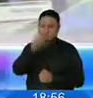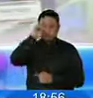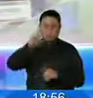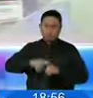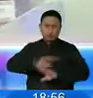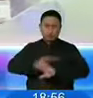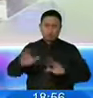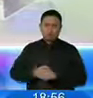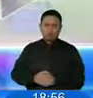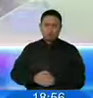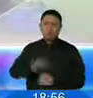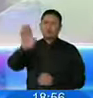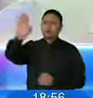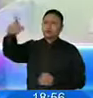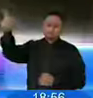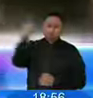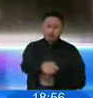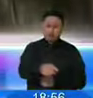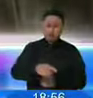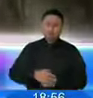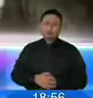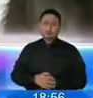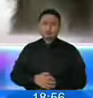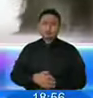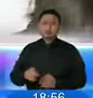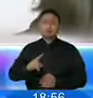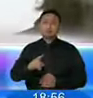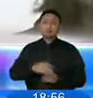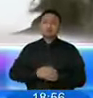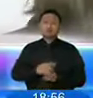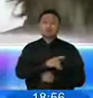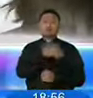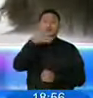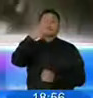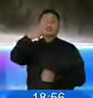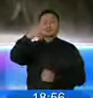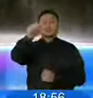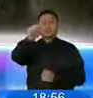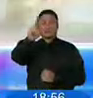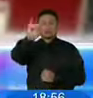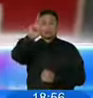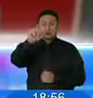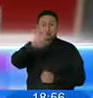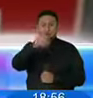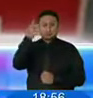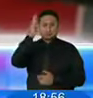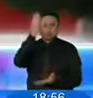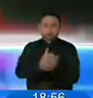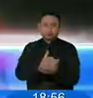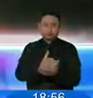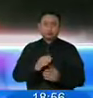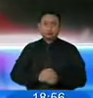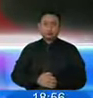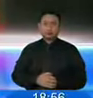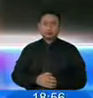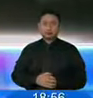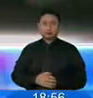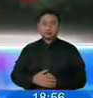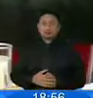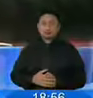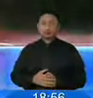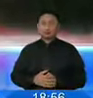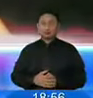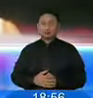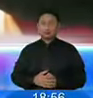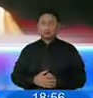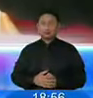Transitorio, que le llamó la atención, interrumpiendo la comparecencia de Karina Peralta. No tiene ninguna jerarquía que pueda hacer cabalera